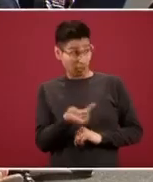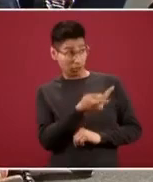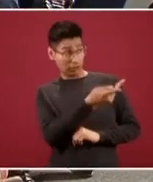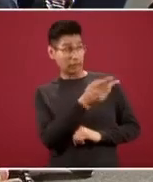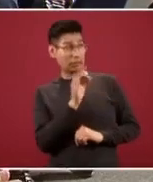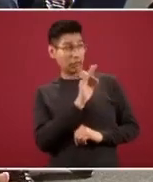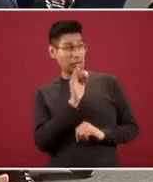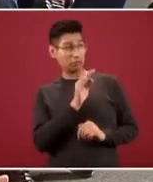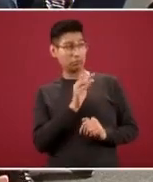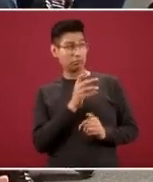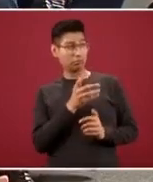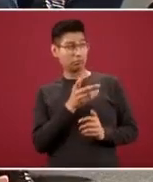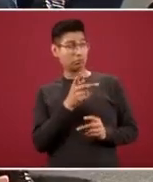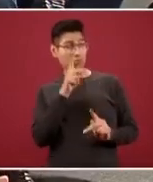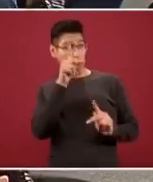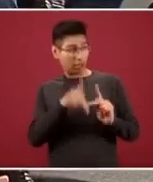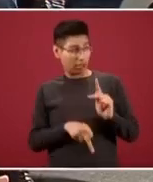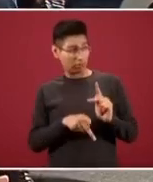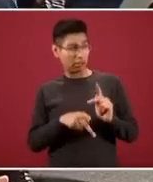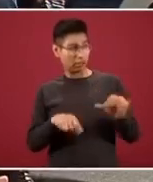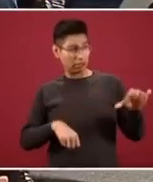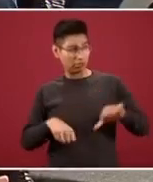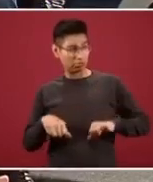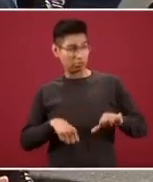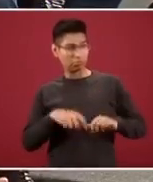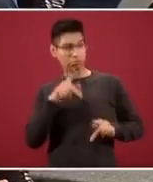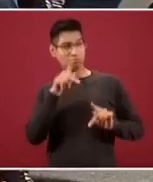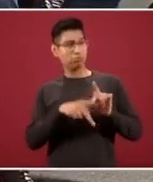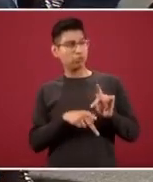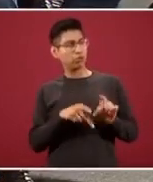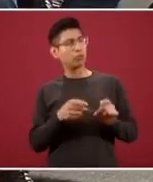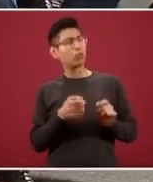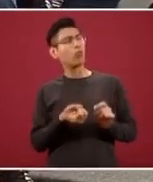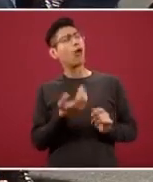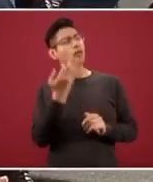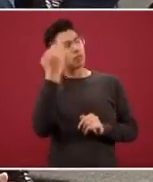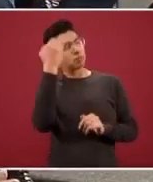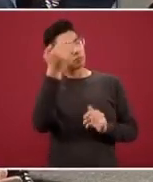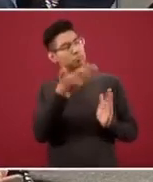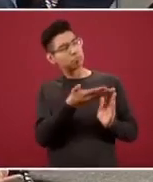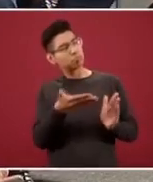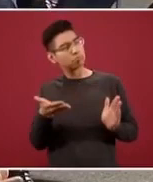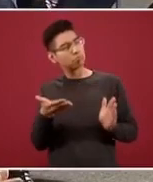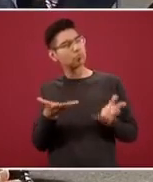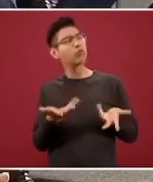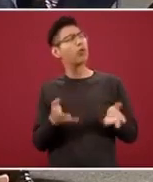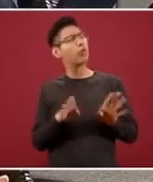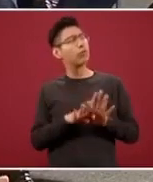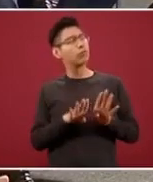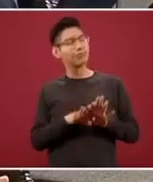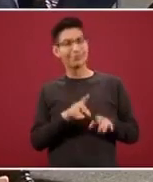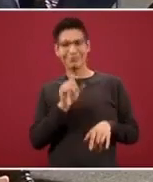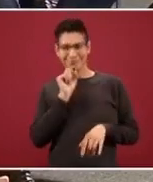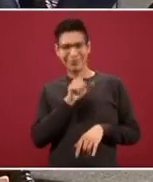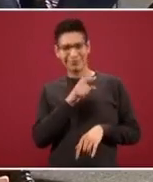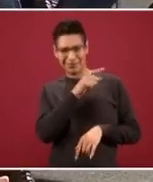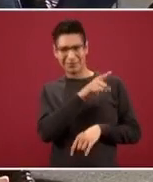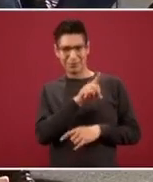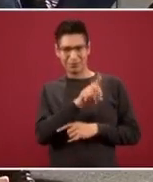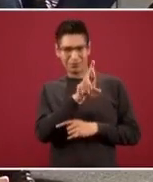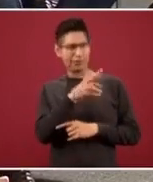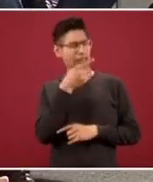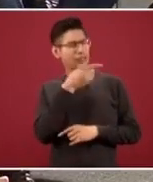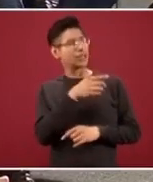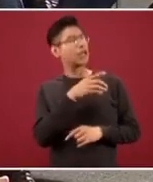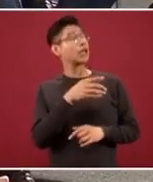de esta actividad para, pues, porque sí comentaba justo el doctor eso, que mucha gente ahorita está exigiendo, es que ya